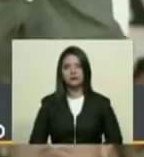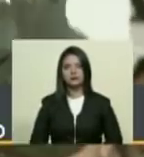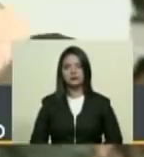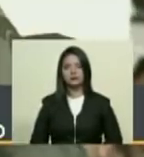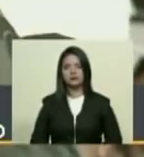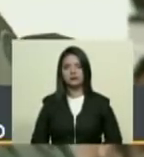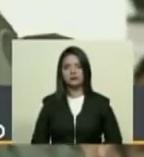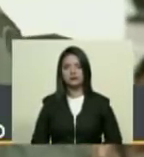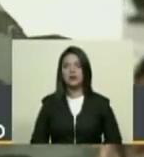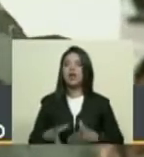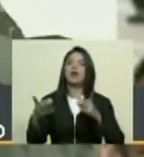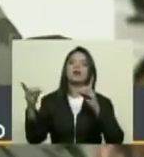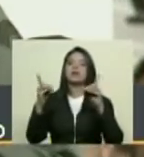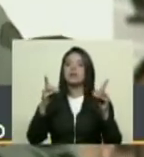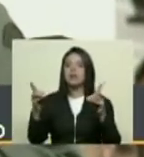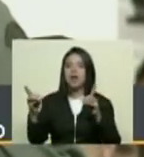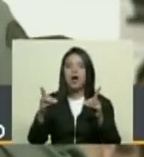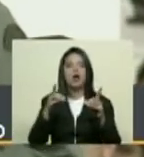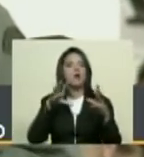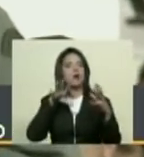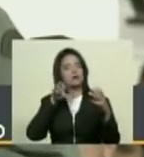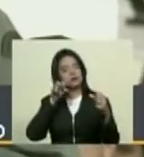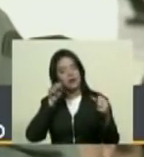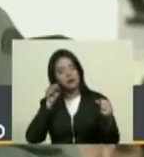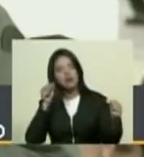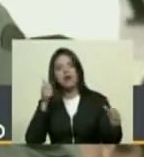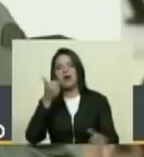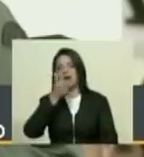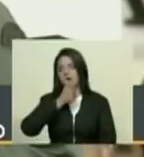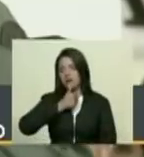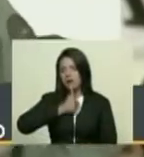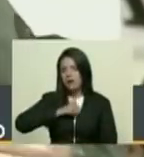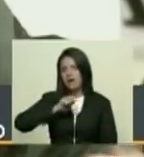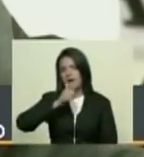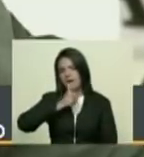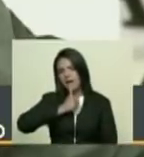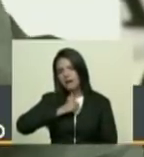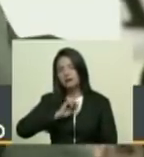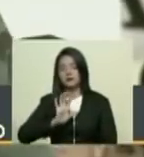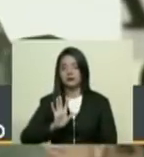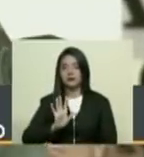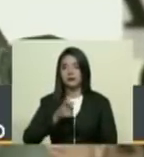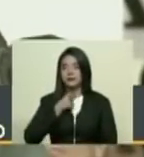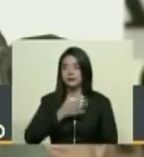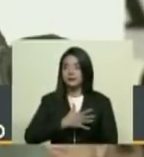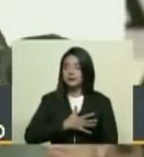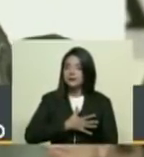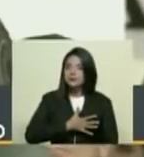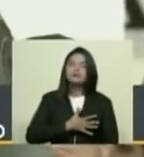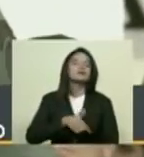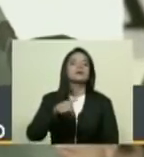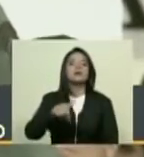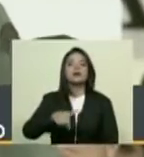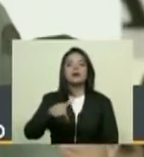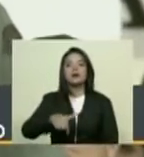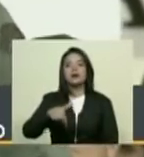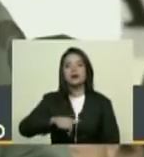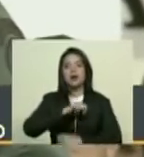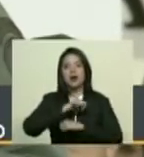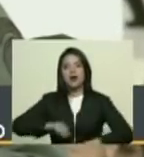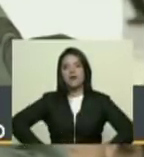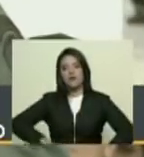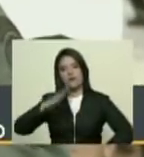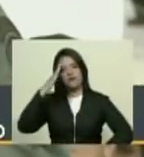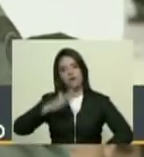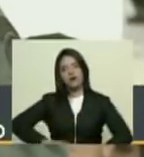El diálogo político, el entendimiento, la tolerancia. Nos agrada mucho aquí a la Fuerza Armada